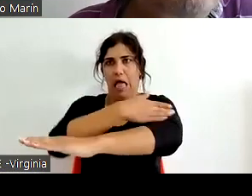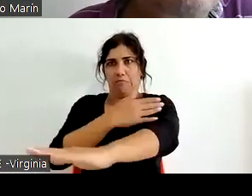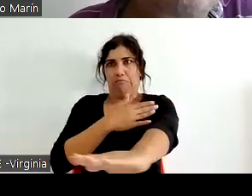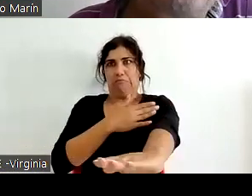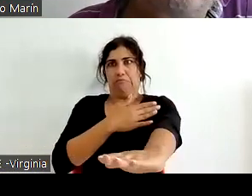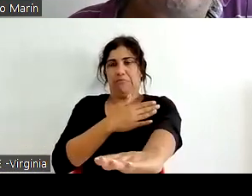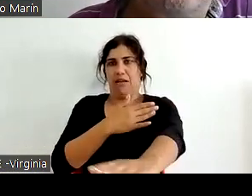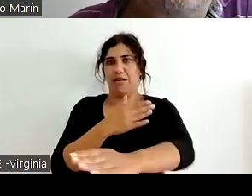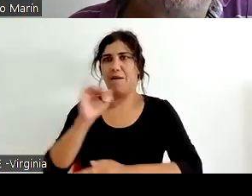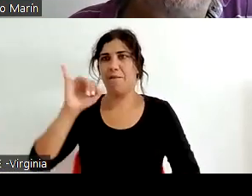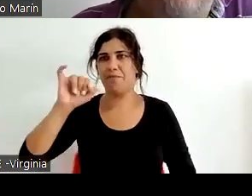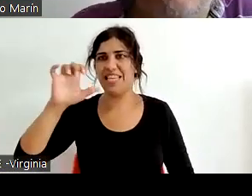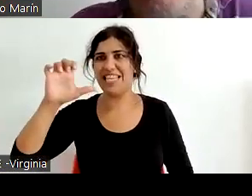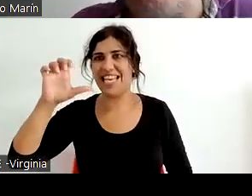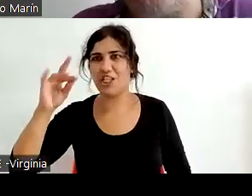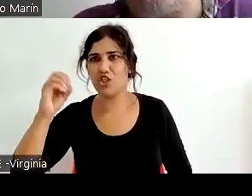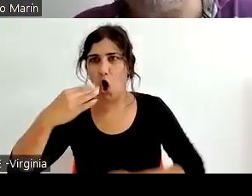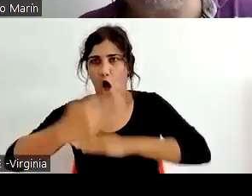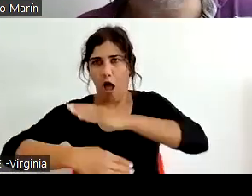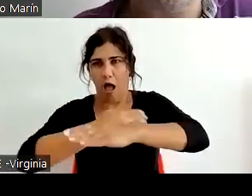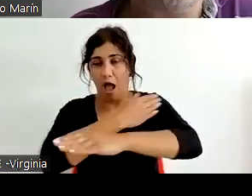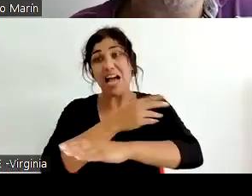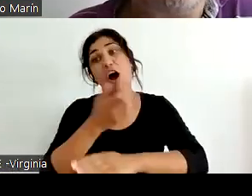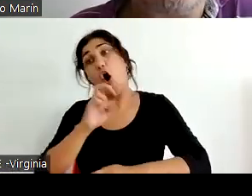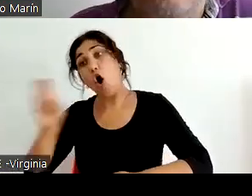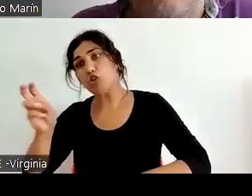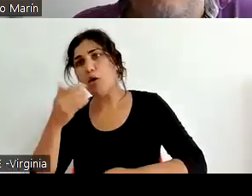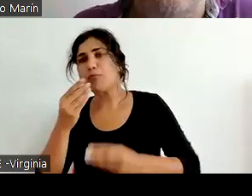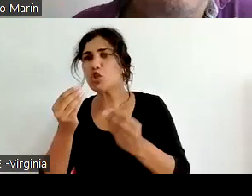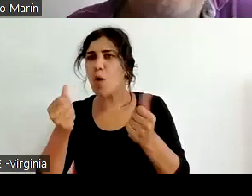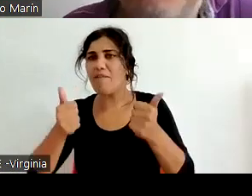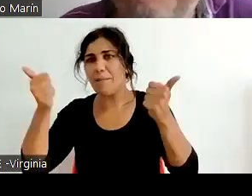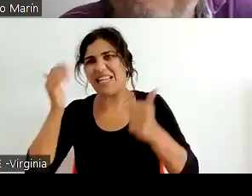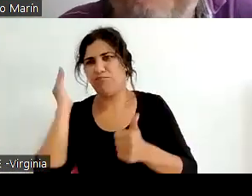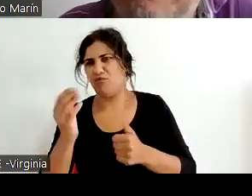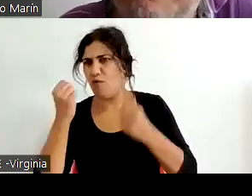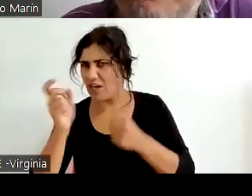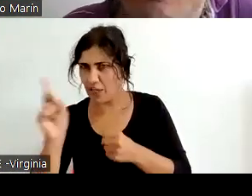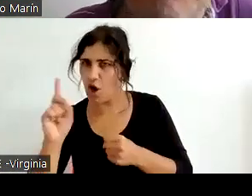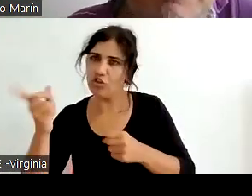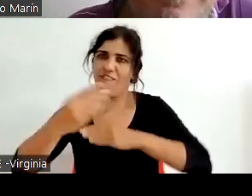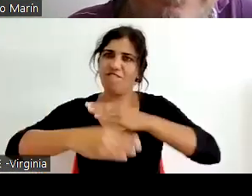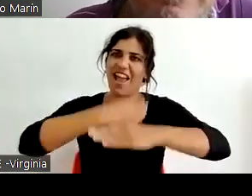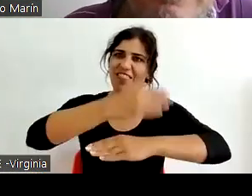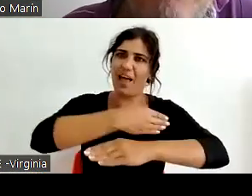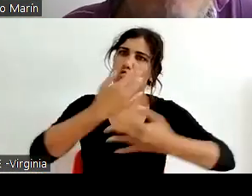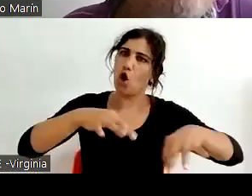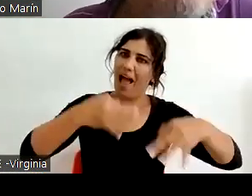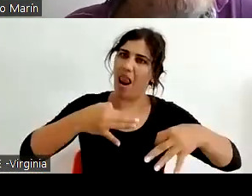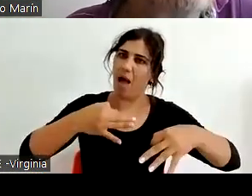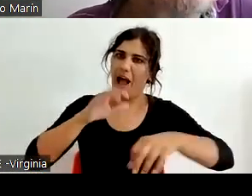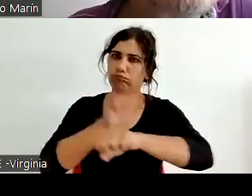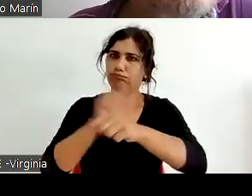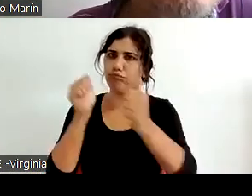todo con un vendaje compresivo o con un tenso. Vale. Bueno,